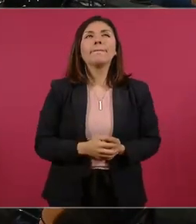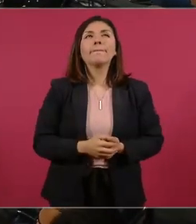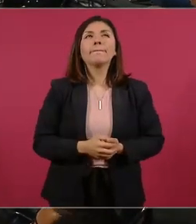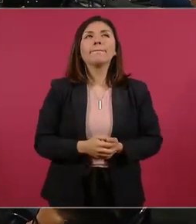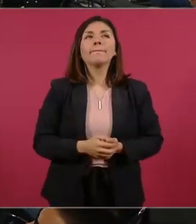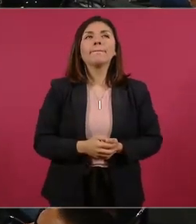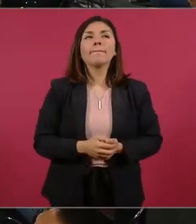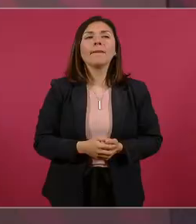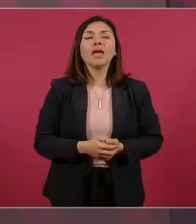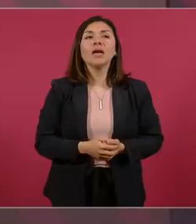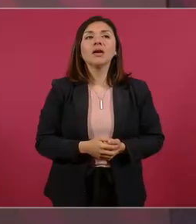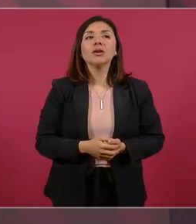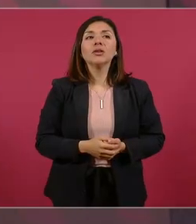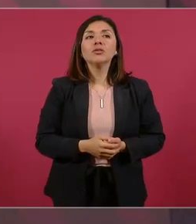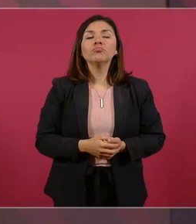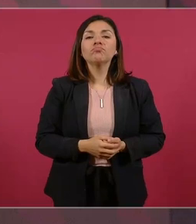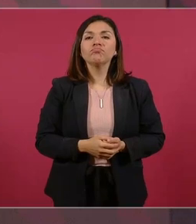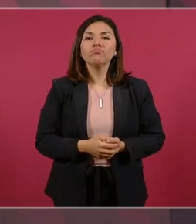antes